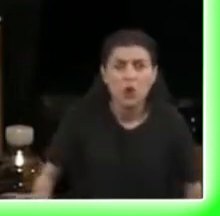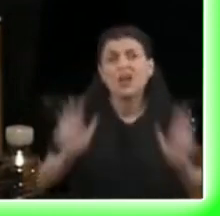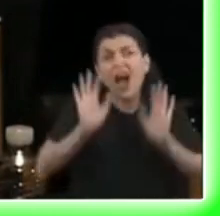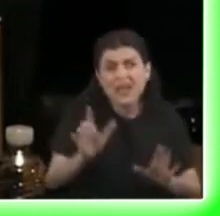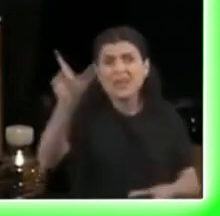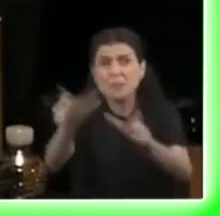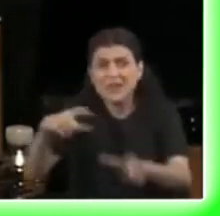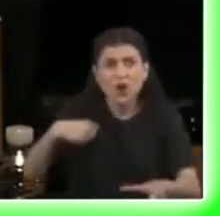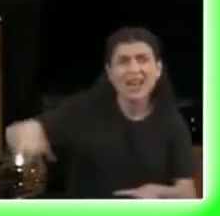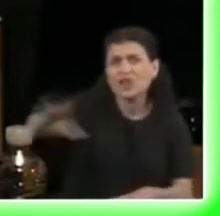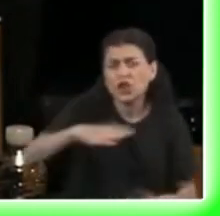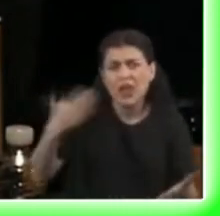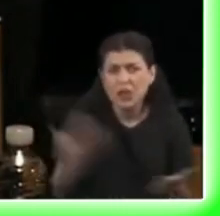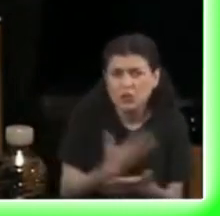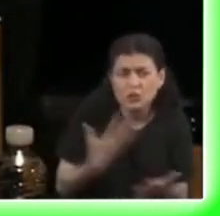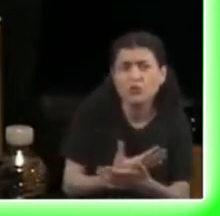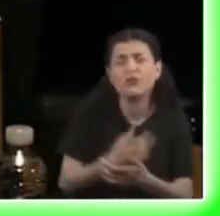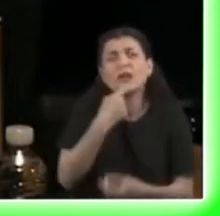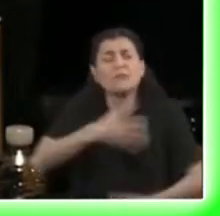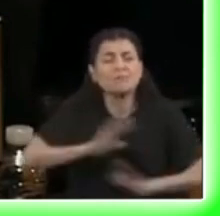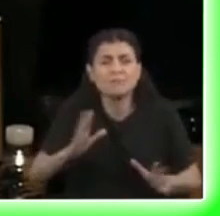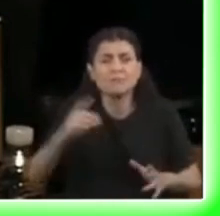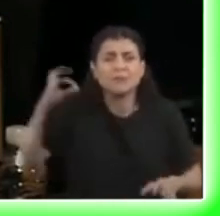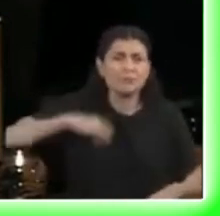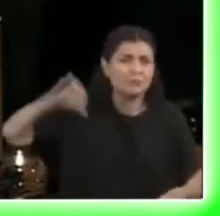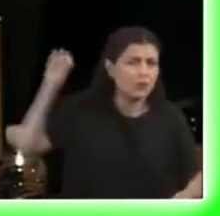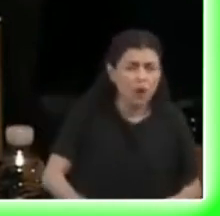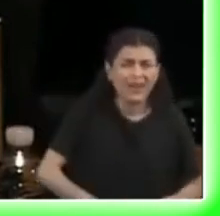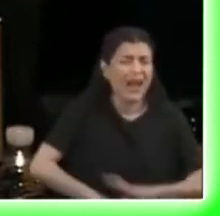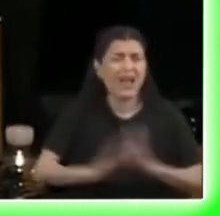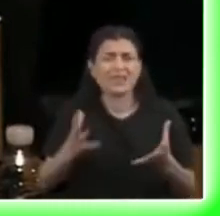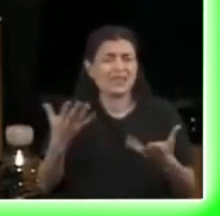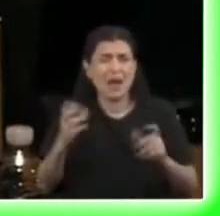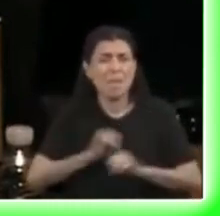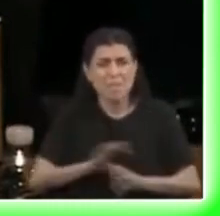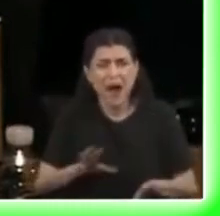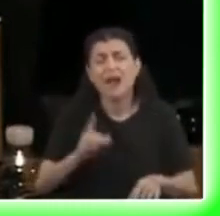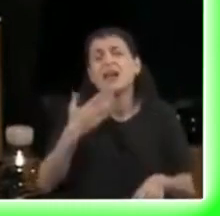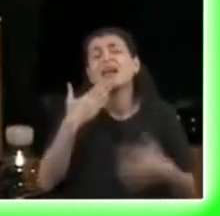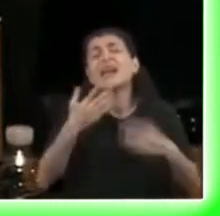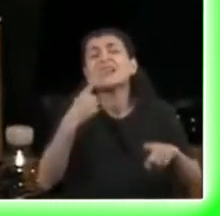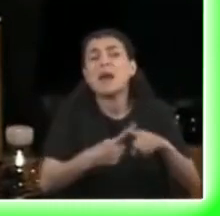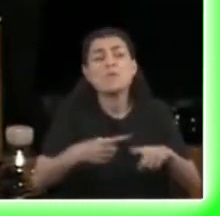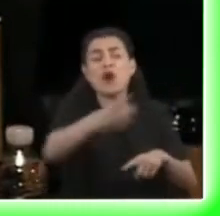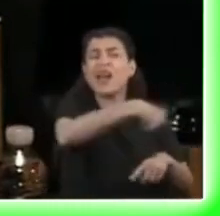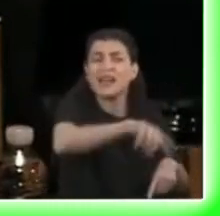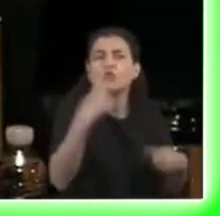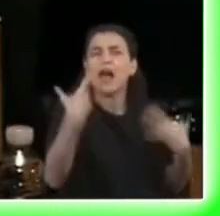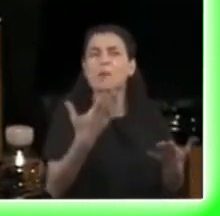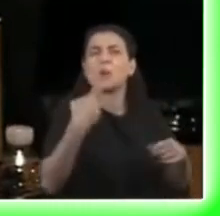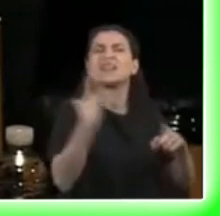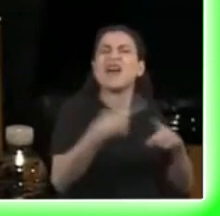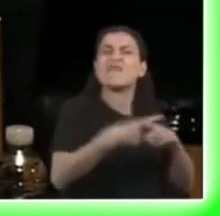desamparados, que no tenían una silla en la mesa del poder y tienen que financiar mediante coacción una fiesta a la que nunca fueron